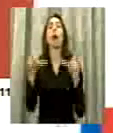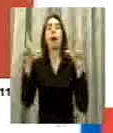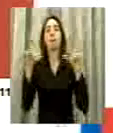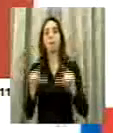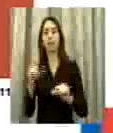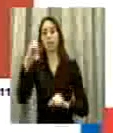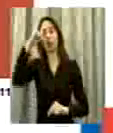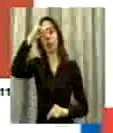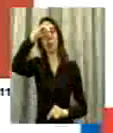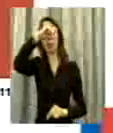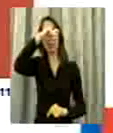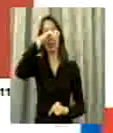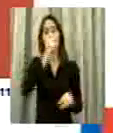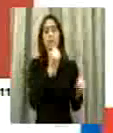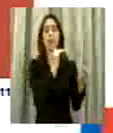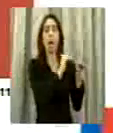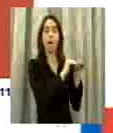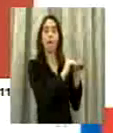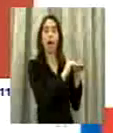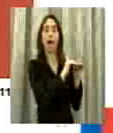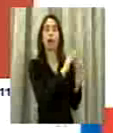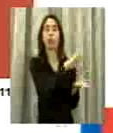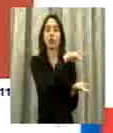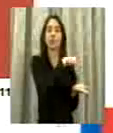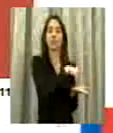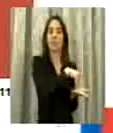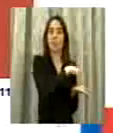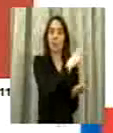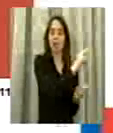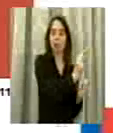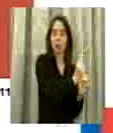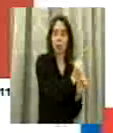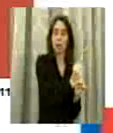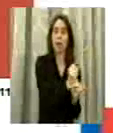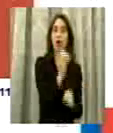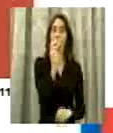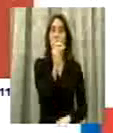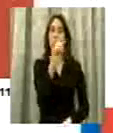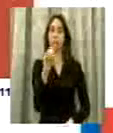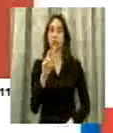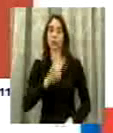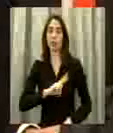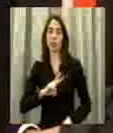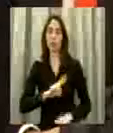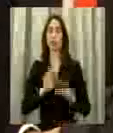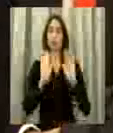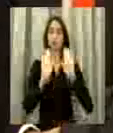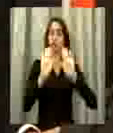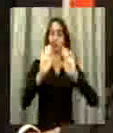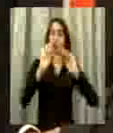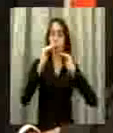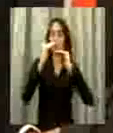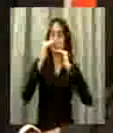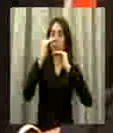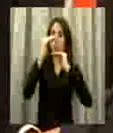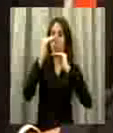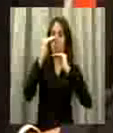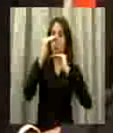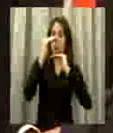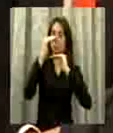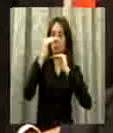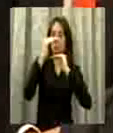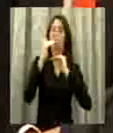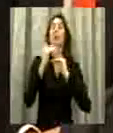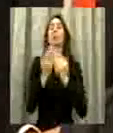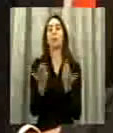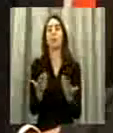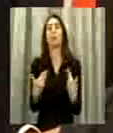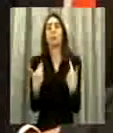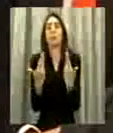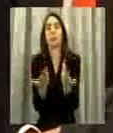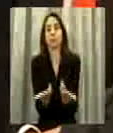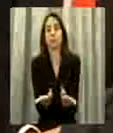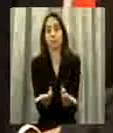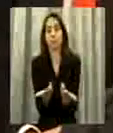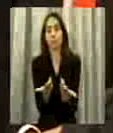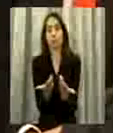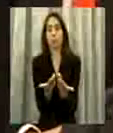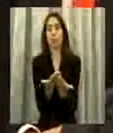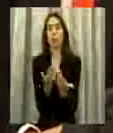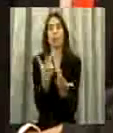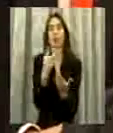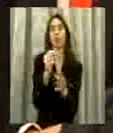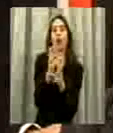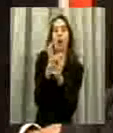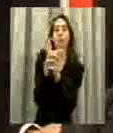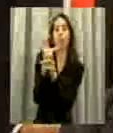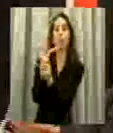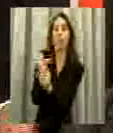menos difícil al Banco Central, por lo tanto, de tener tasas de interés más contenidas y también de generar no generar